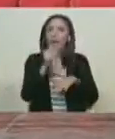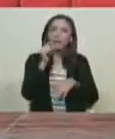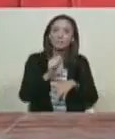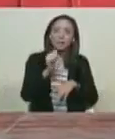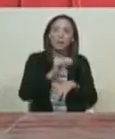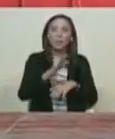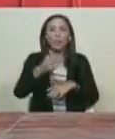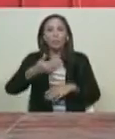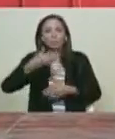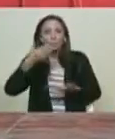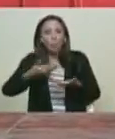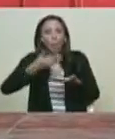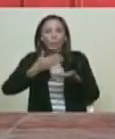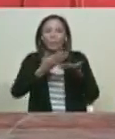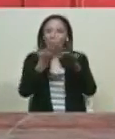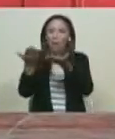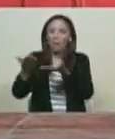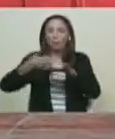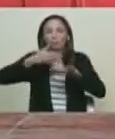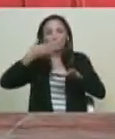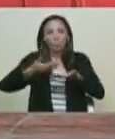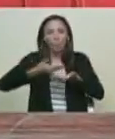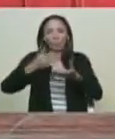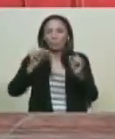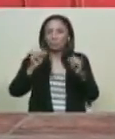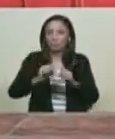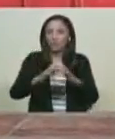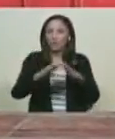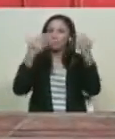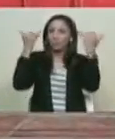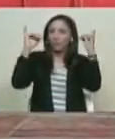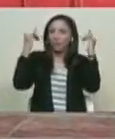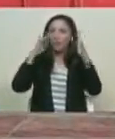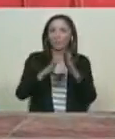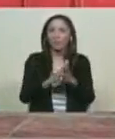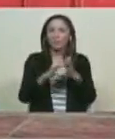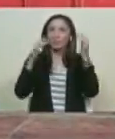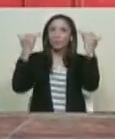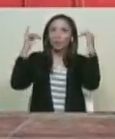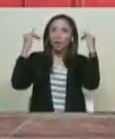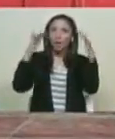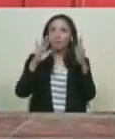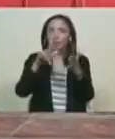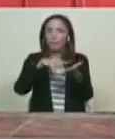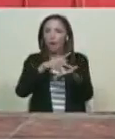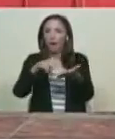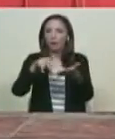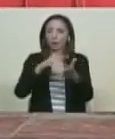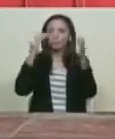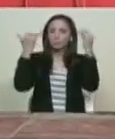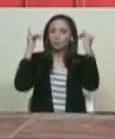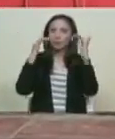a hablar sobre el futuro, sobre el plan de la patria, vamos a hacer una rumbita, una rumba bolivariana, una